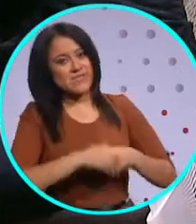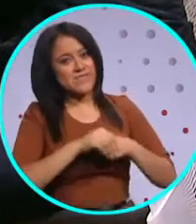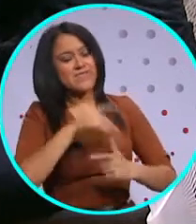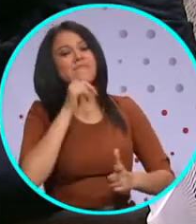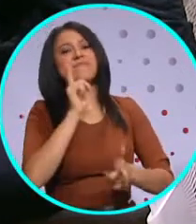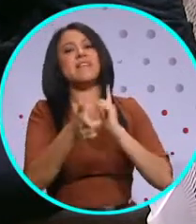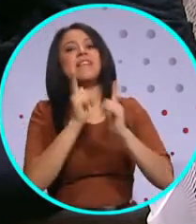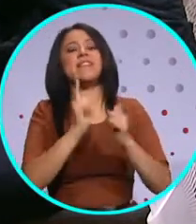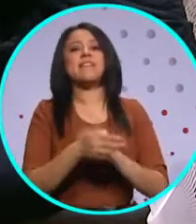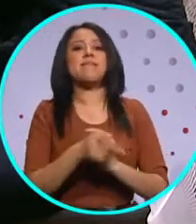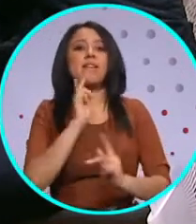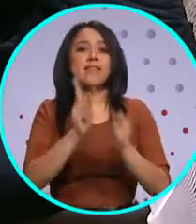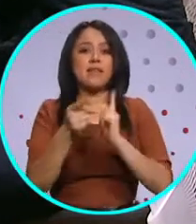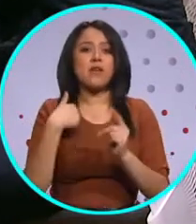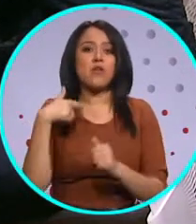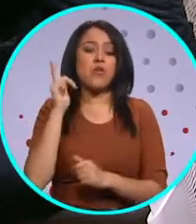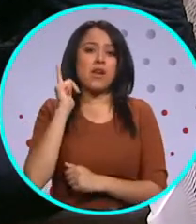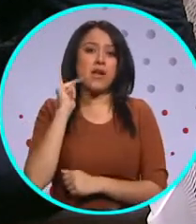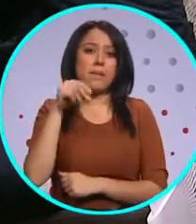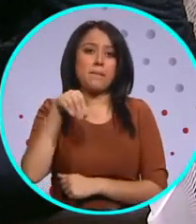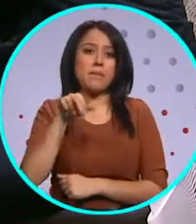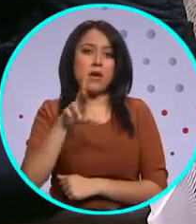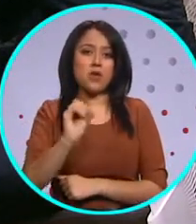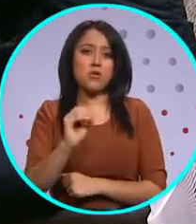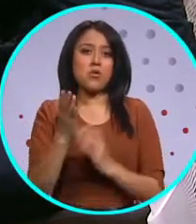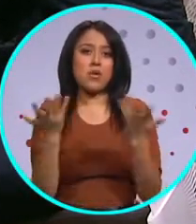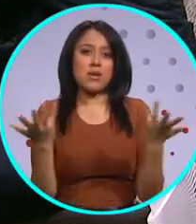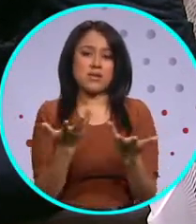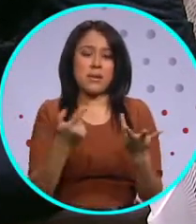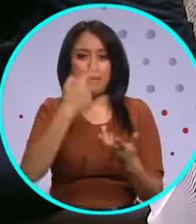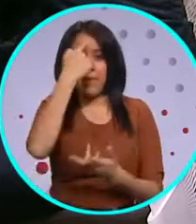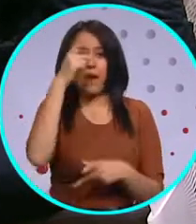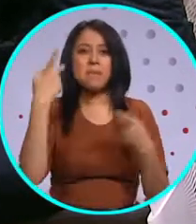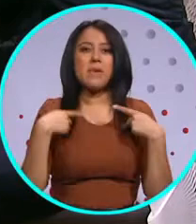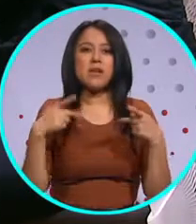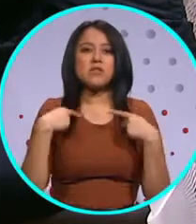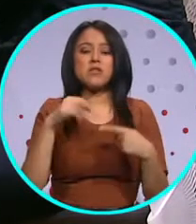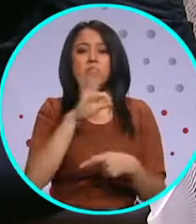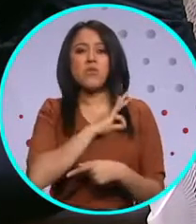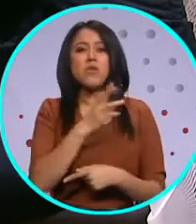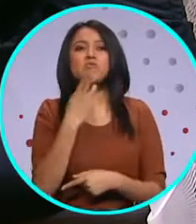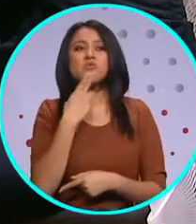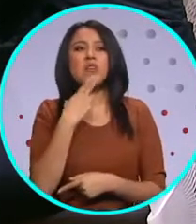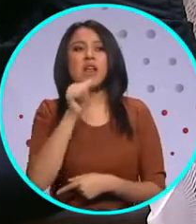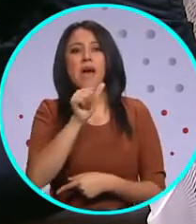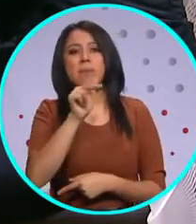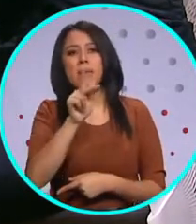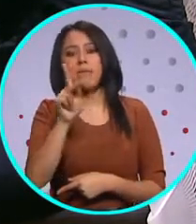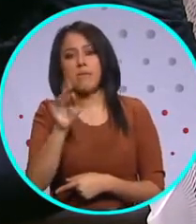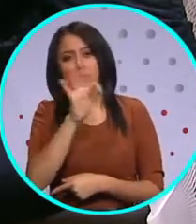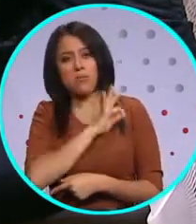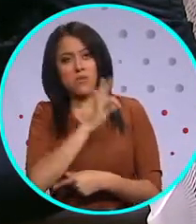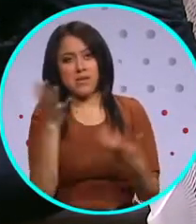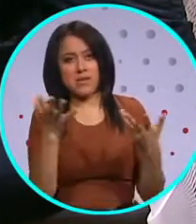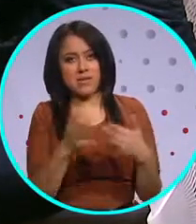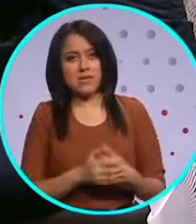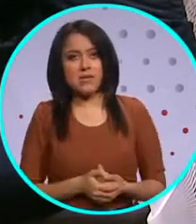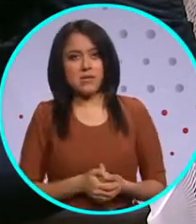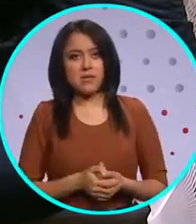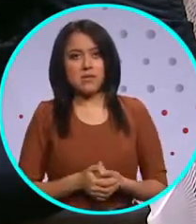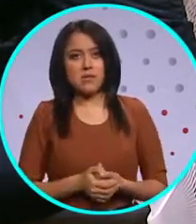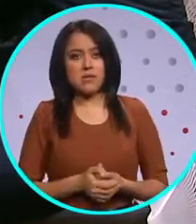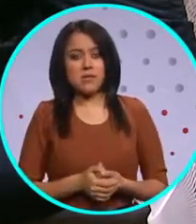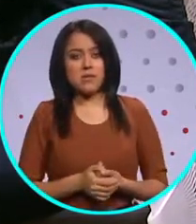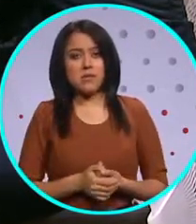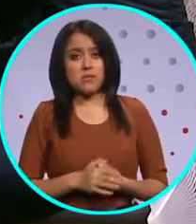está promoviendo te encargó un marco hagan un trámite para que la gente empiece a bajar la aplicación y lo metamos uno rompe cortes si con esto salvan la vida